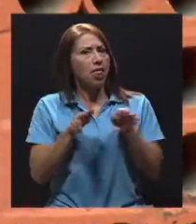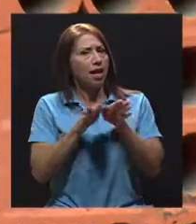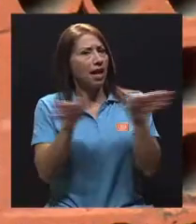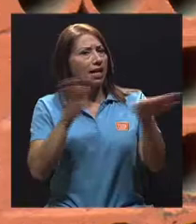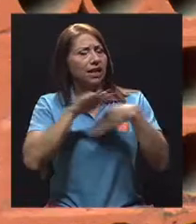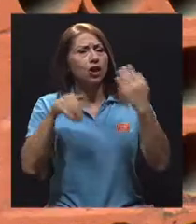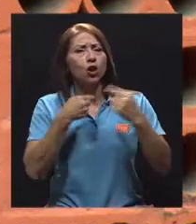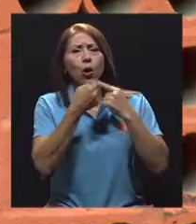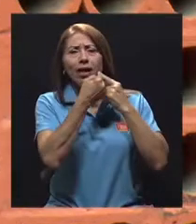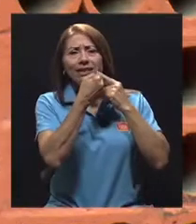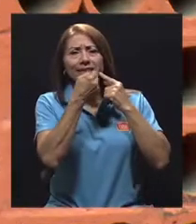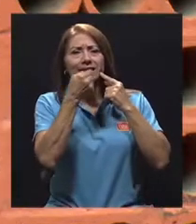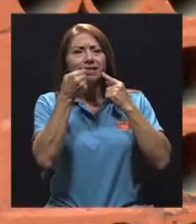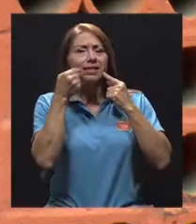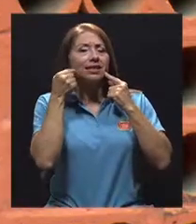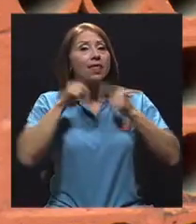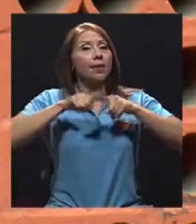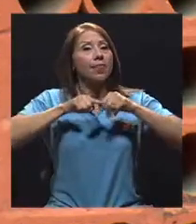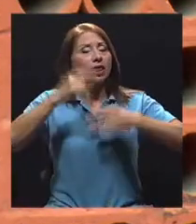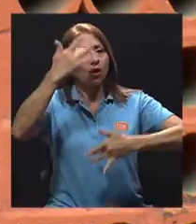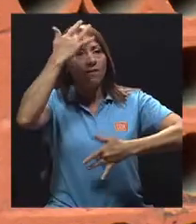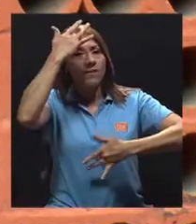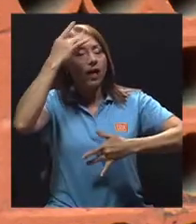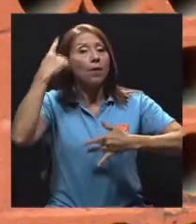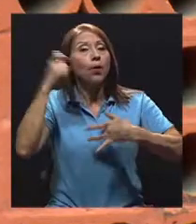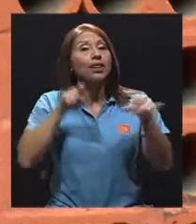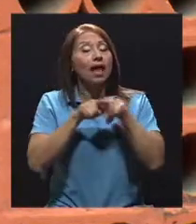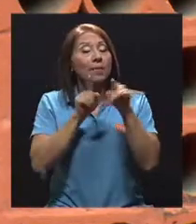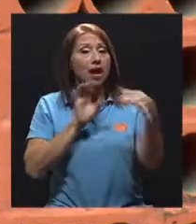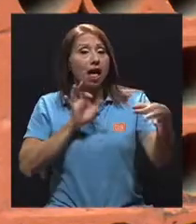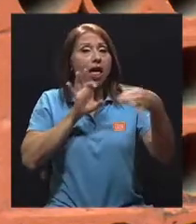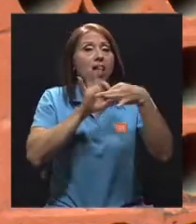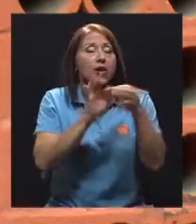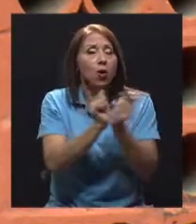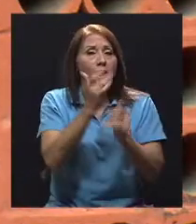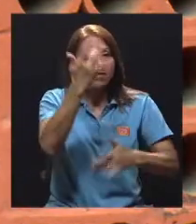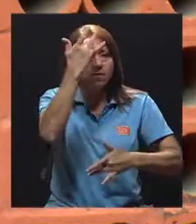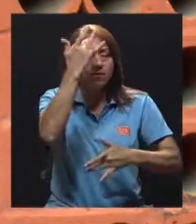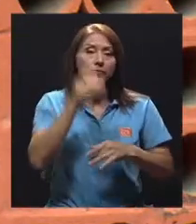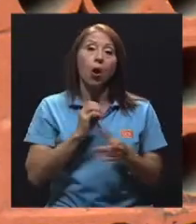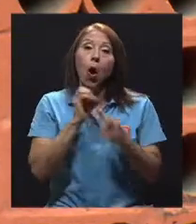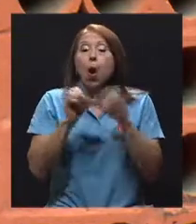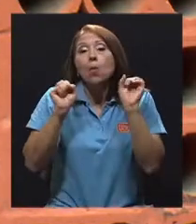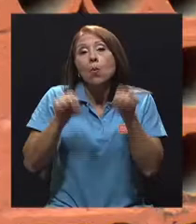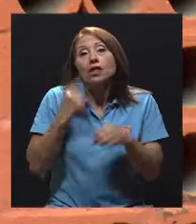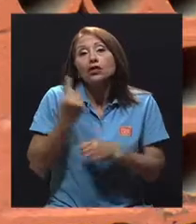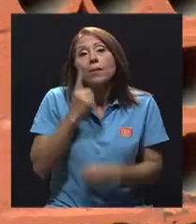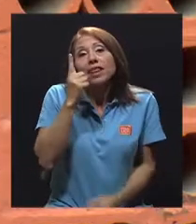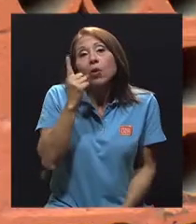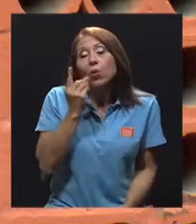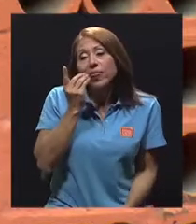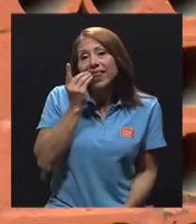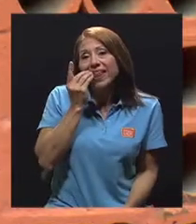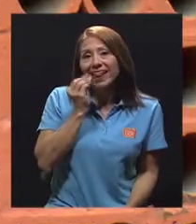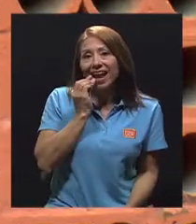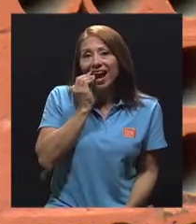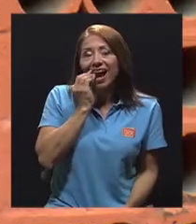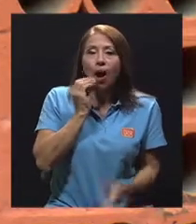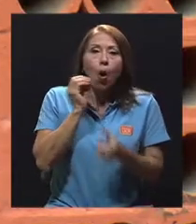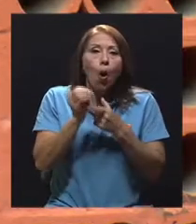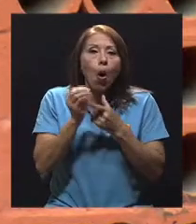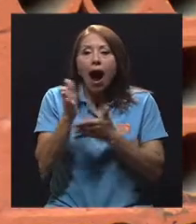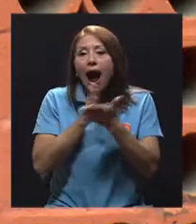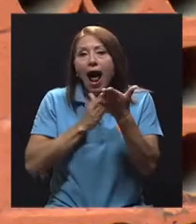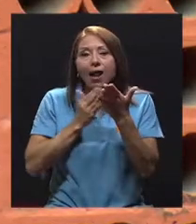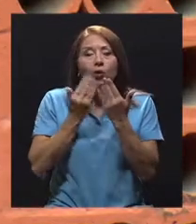en toda la boca, dependiendo de la enfermedad, porque también es asociado a algunas enfermedades, o podría estar localizado en una sola pieza o en un